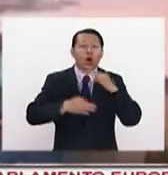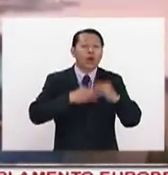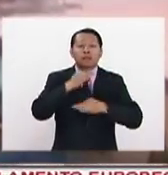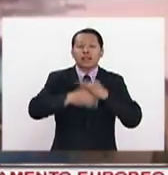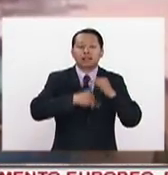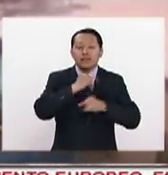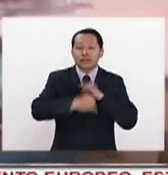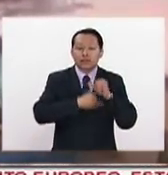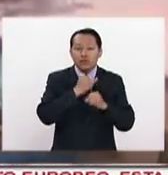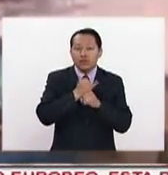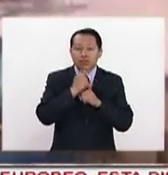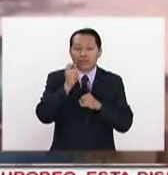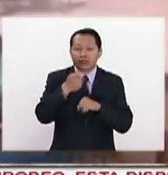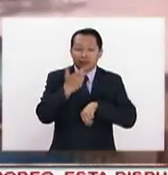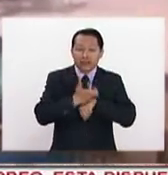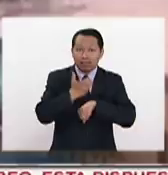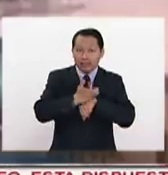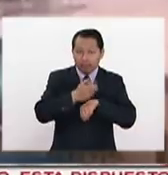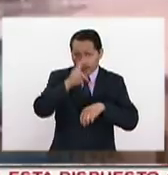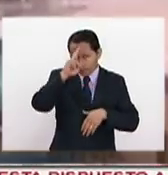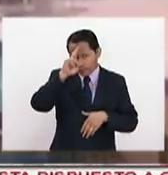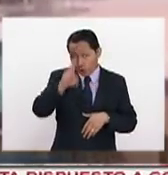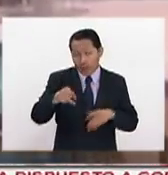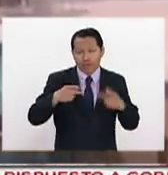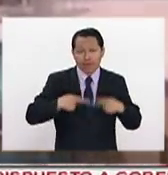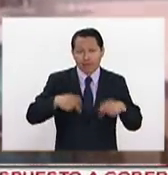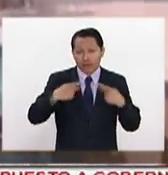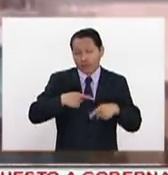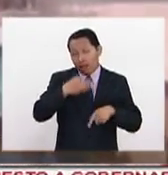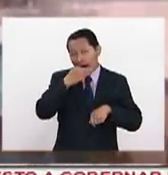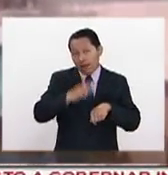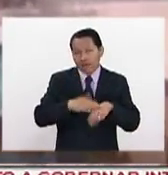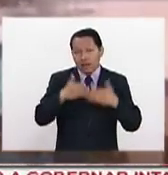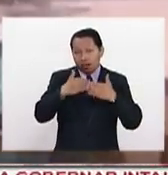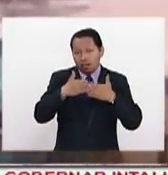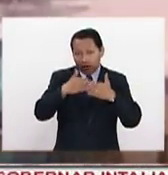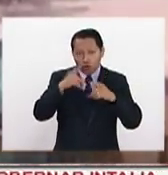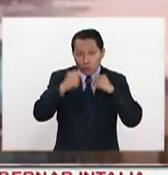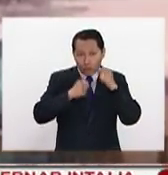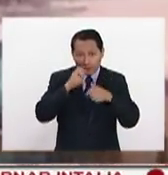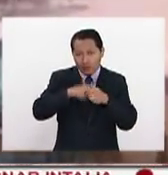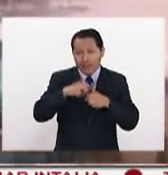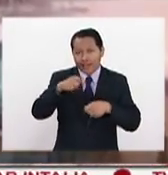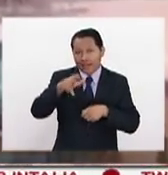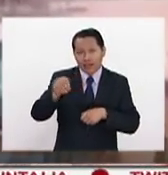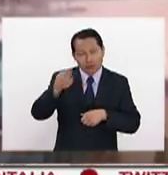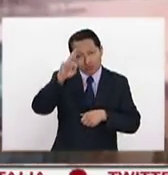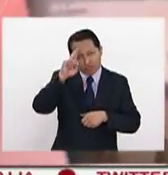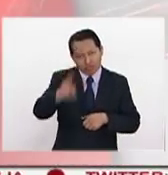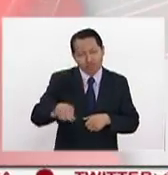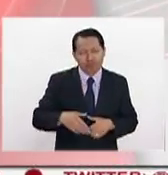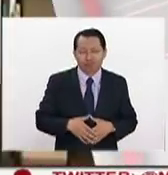noticias internacionales, Estados Unidos prohíbe a sus ciudadanos usar embarcaciones turísticas en Quintana Roo.